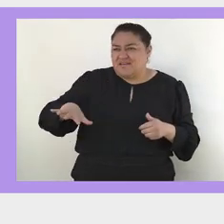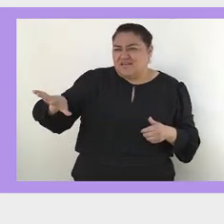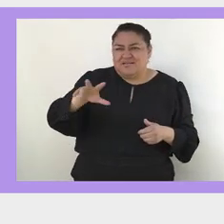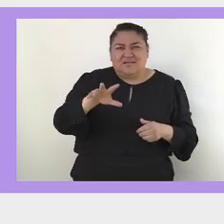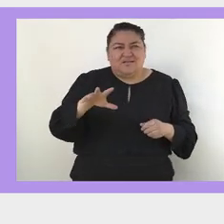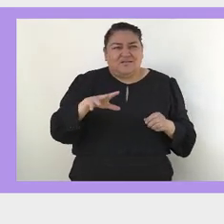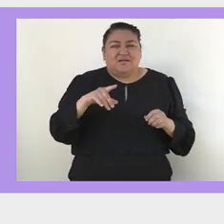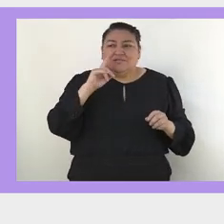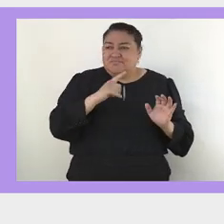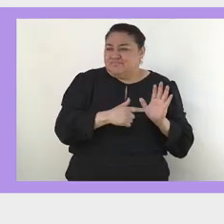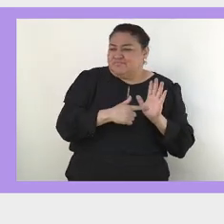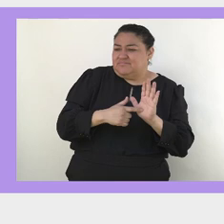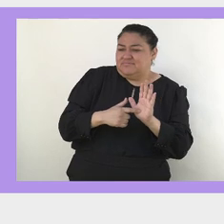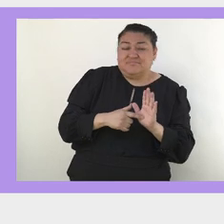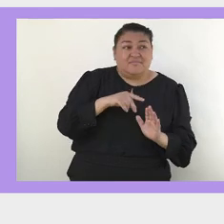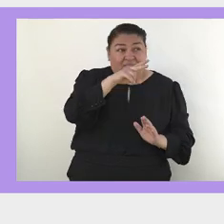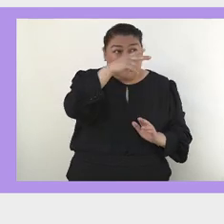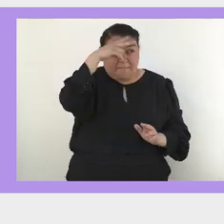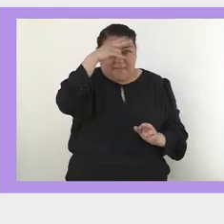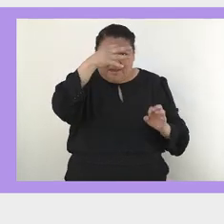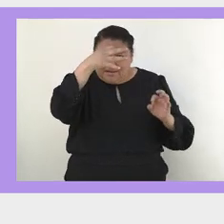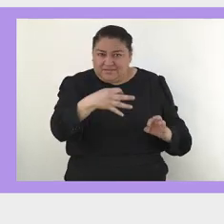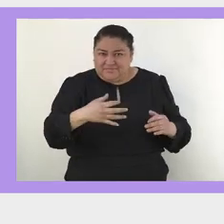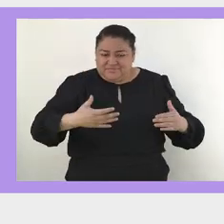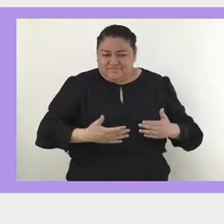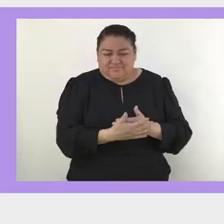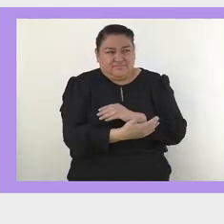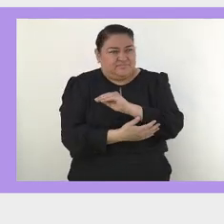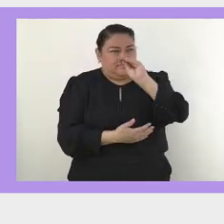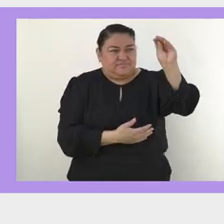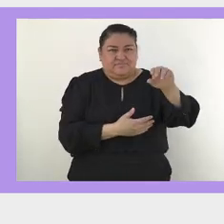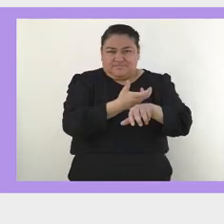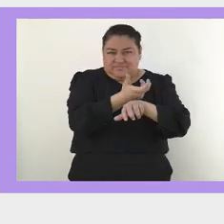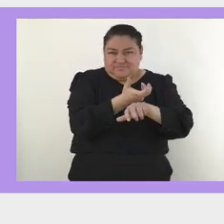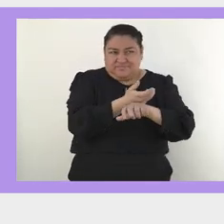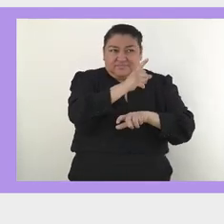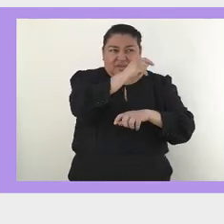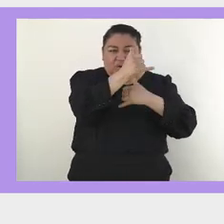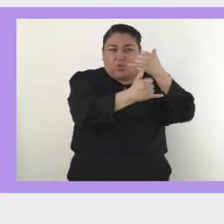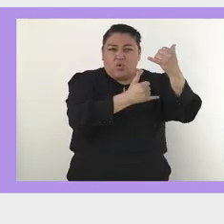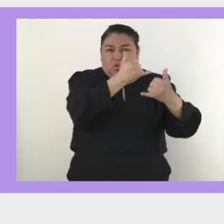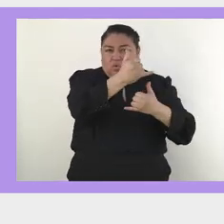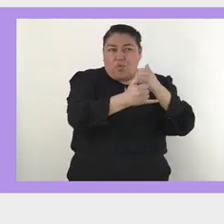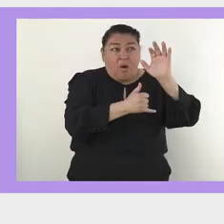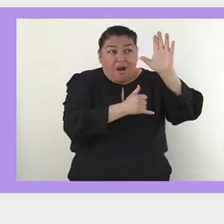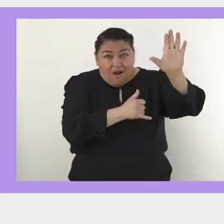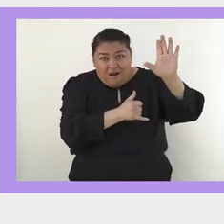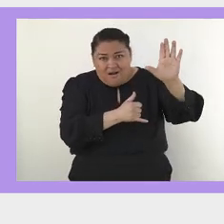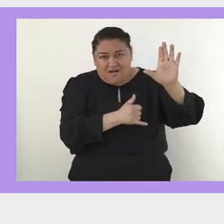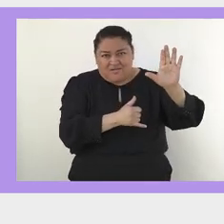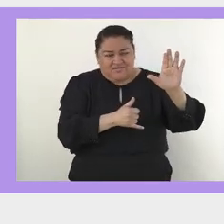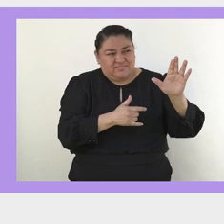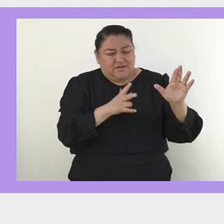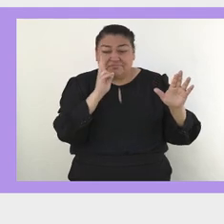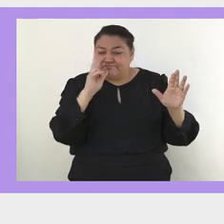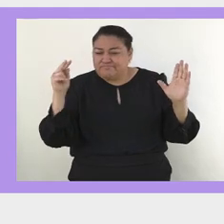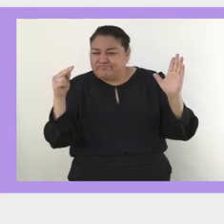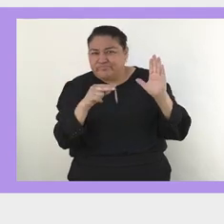pues ellas también son mexicanas están viviendo allá y desean también jugar en este país